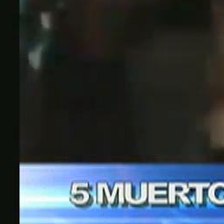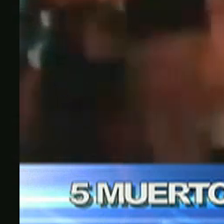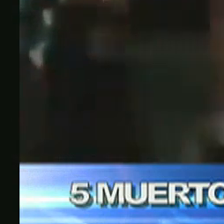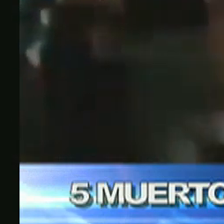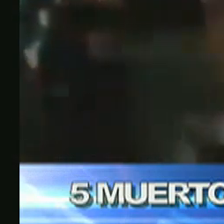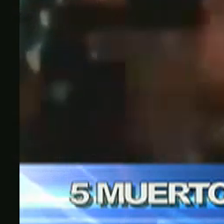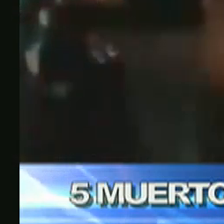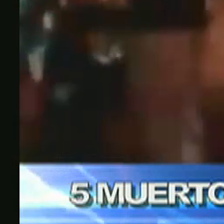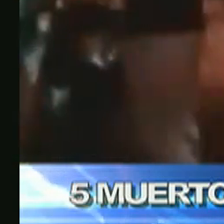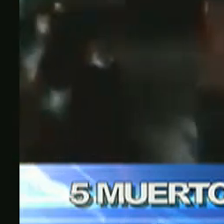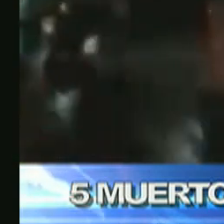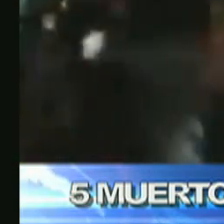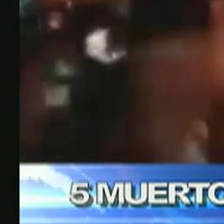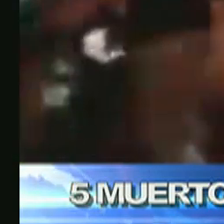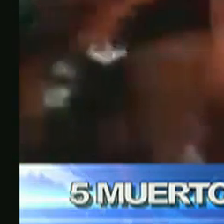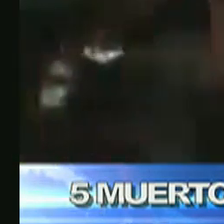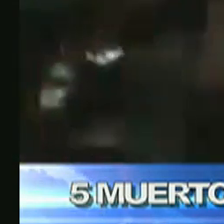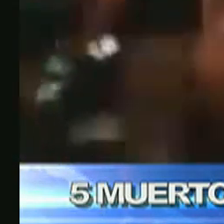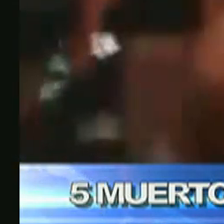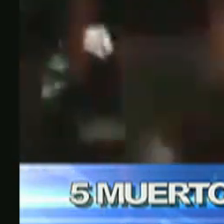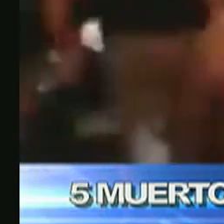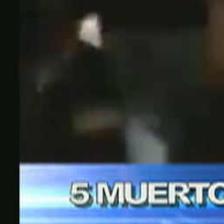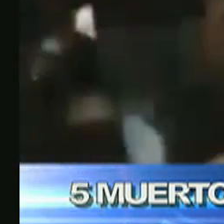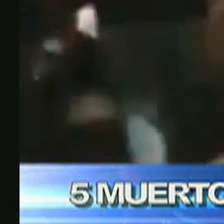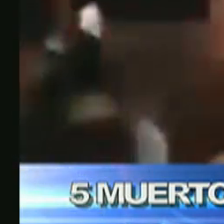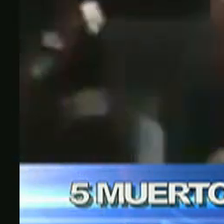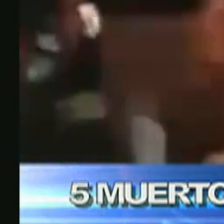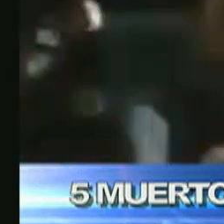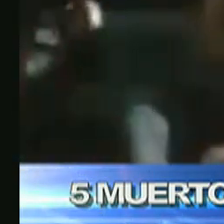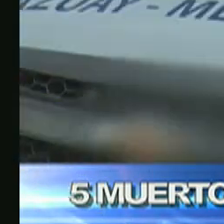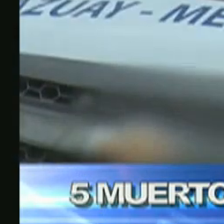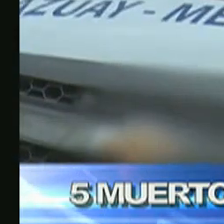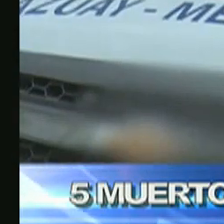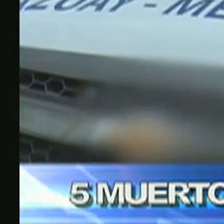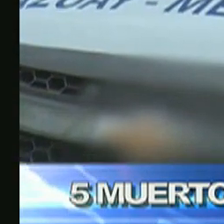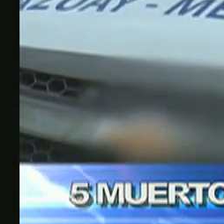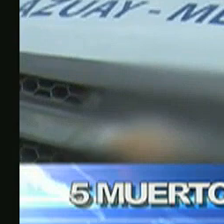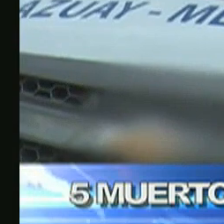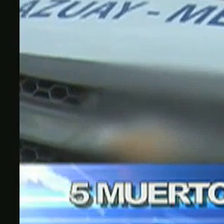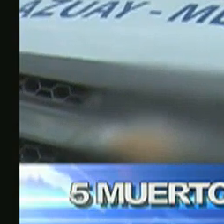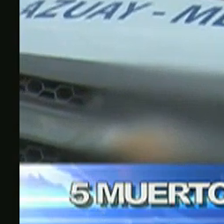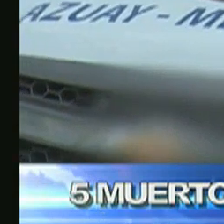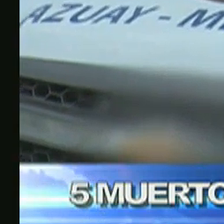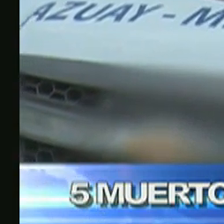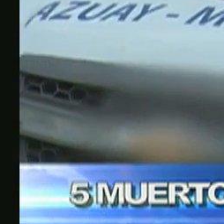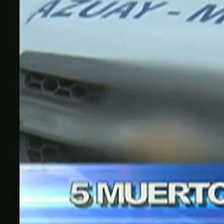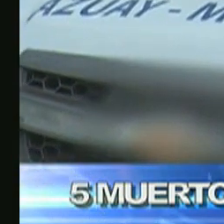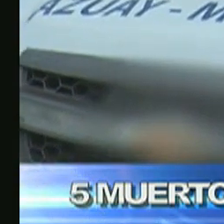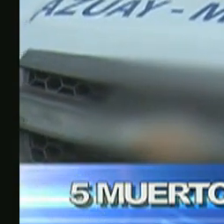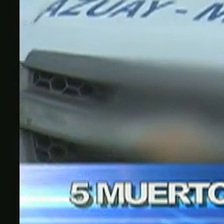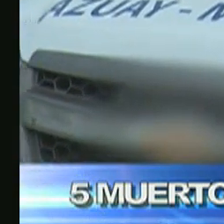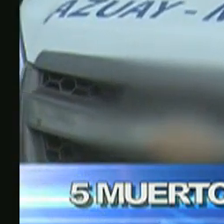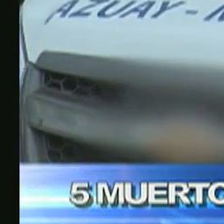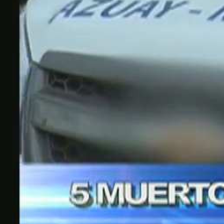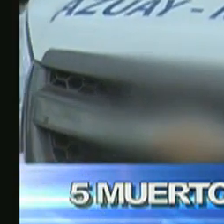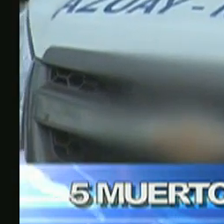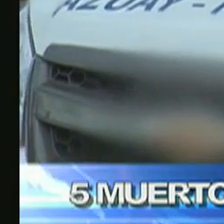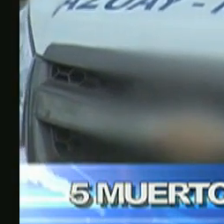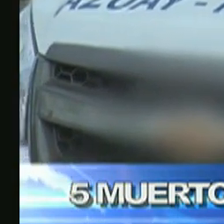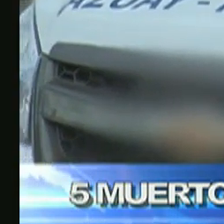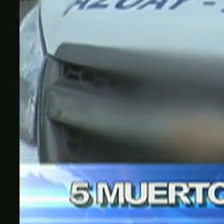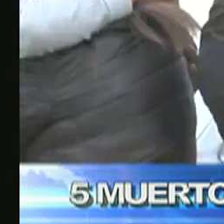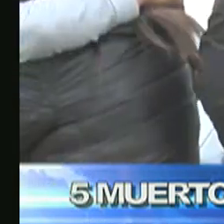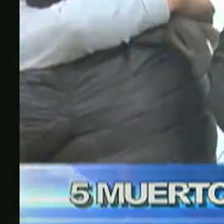Así empieza la noticia, emisión estelar.